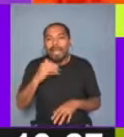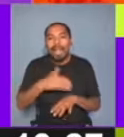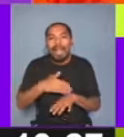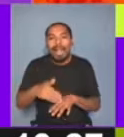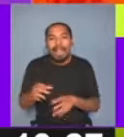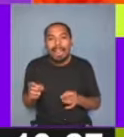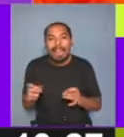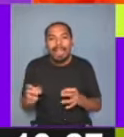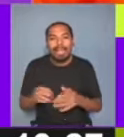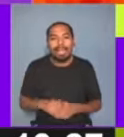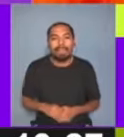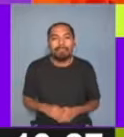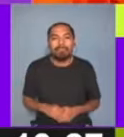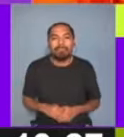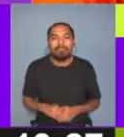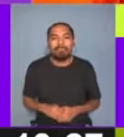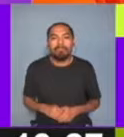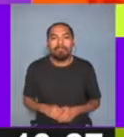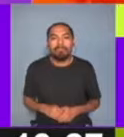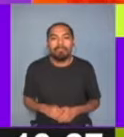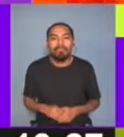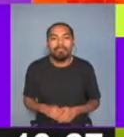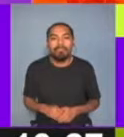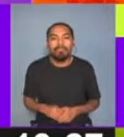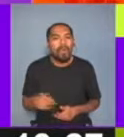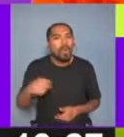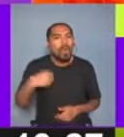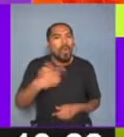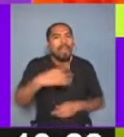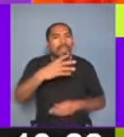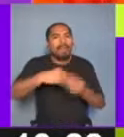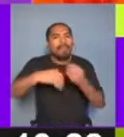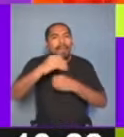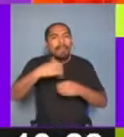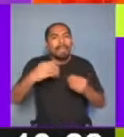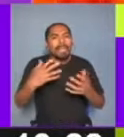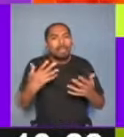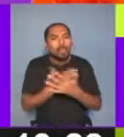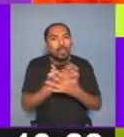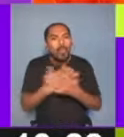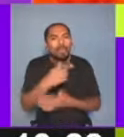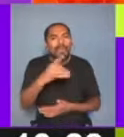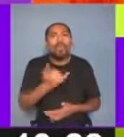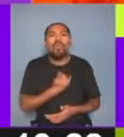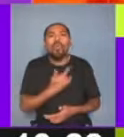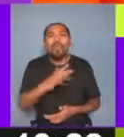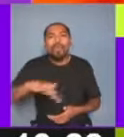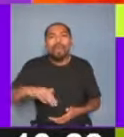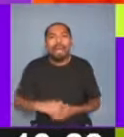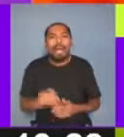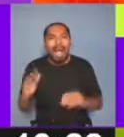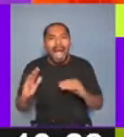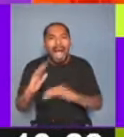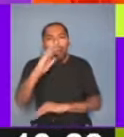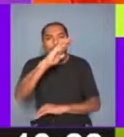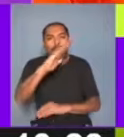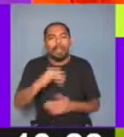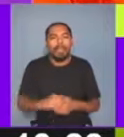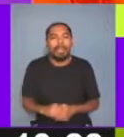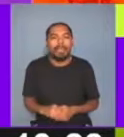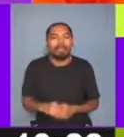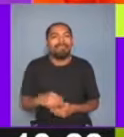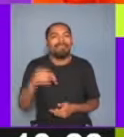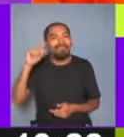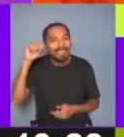eh las otras familias que han sufrido y las viviendas son en el alto comedero en al final de la calle caraguasi ahí